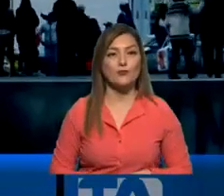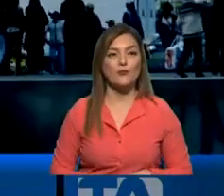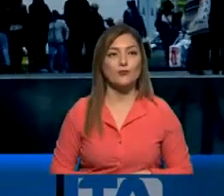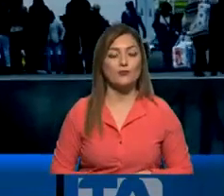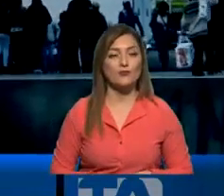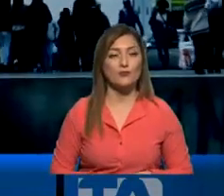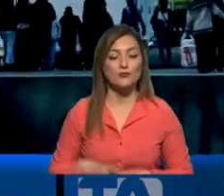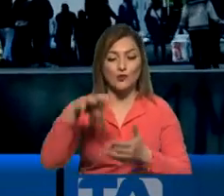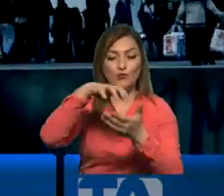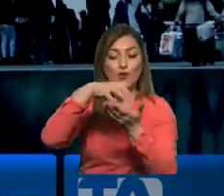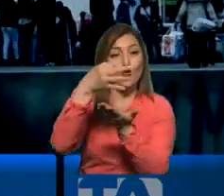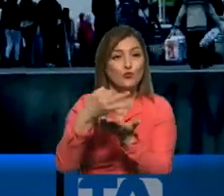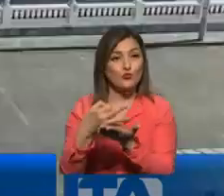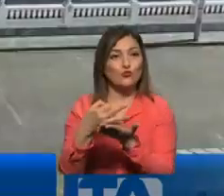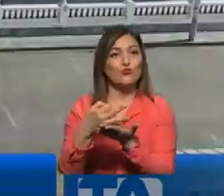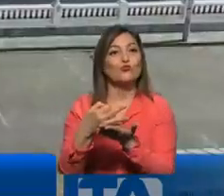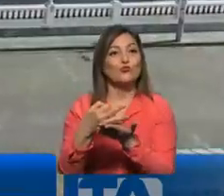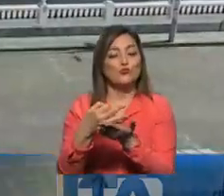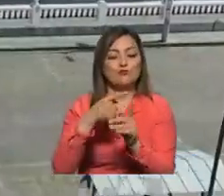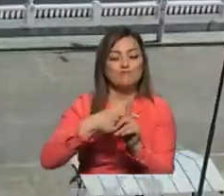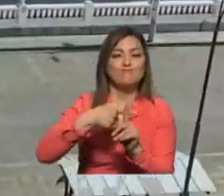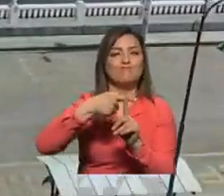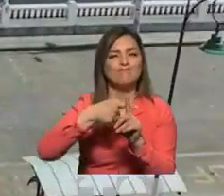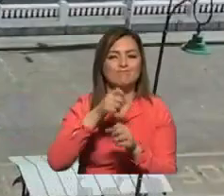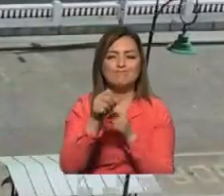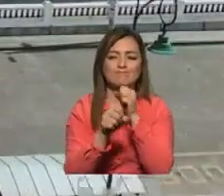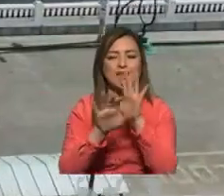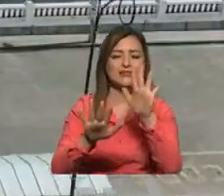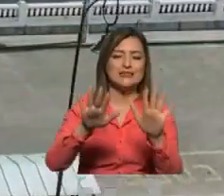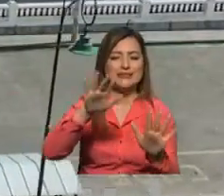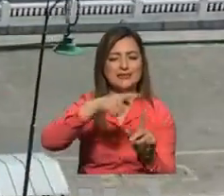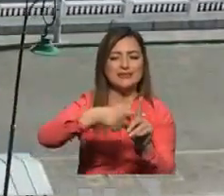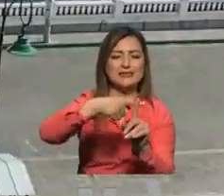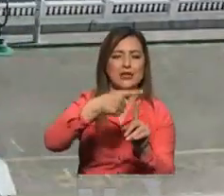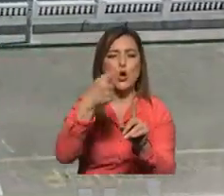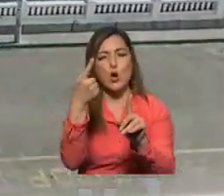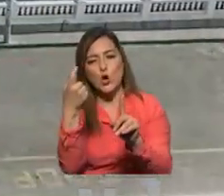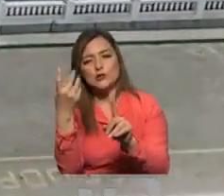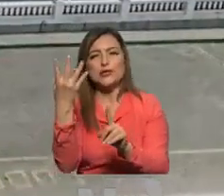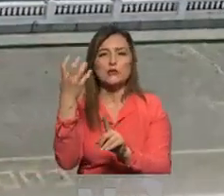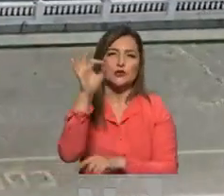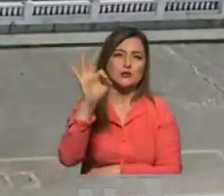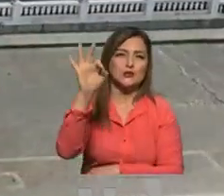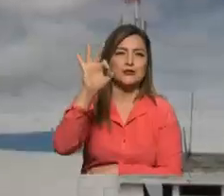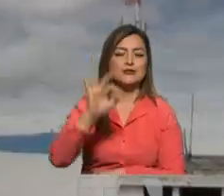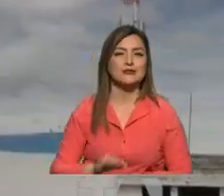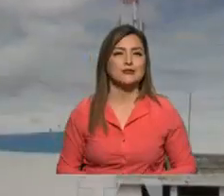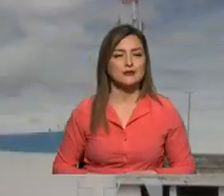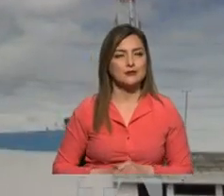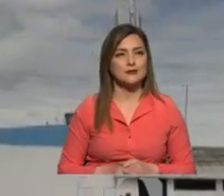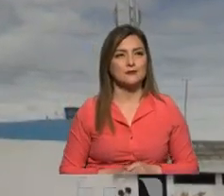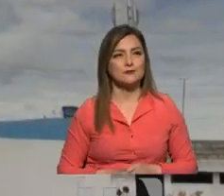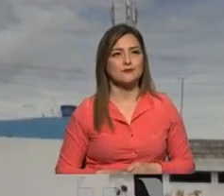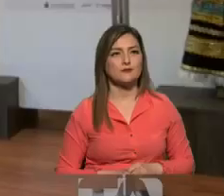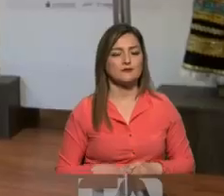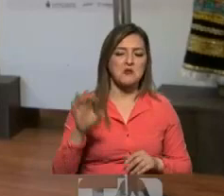En general, la provincia de Cotopaxi posee una temperatura al año que oscila entre los 11 a 14 grados centígrados, por lo que cuenta